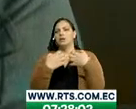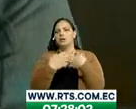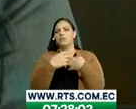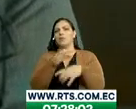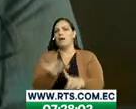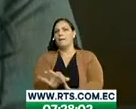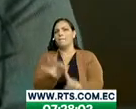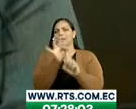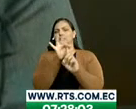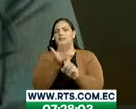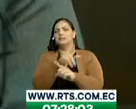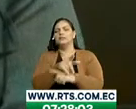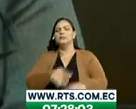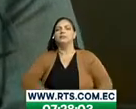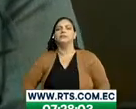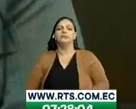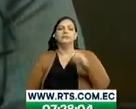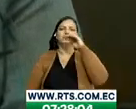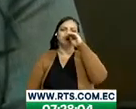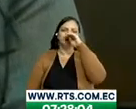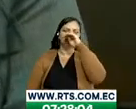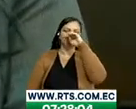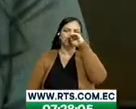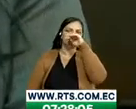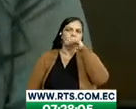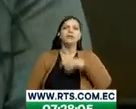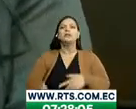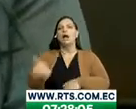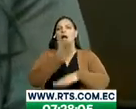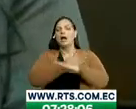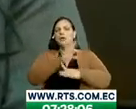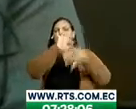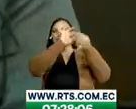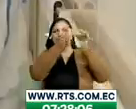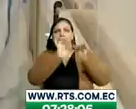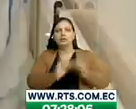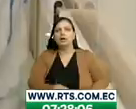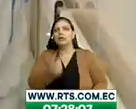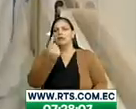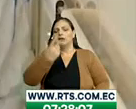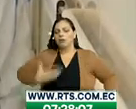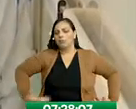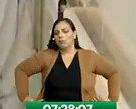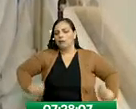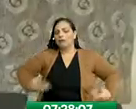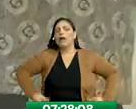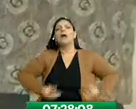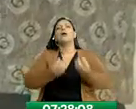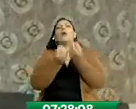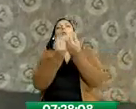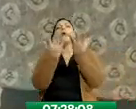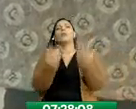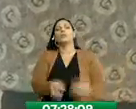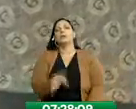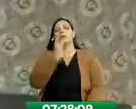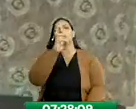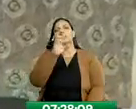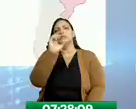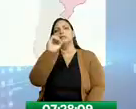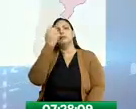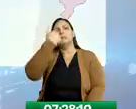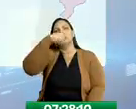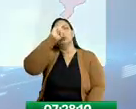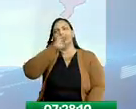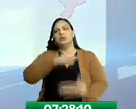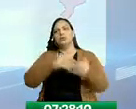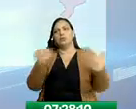necesidades de aproximadamente 60 millones de dólares que vamos a necesitar. Según las estadísticas, hasta el momento, las cifras a